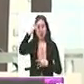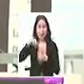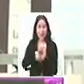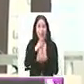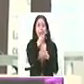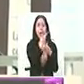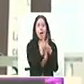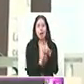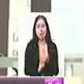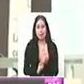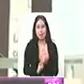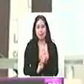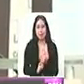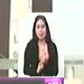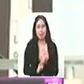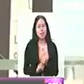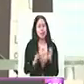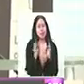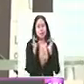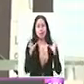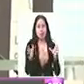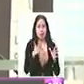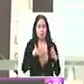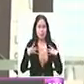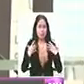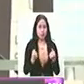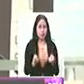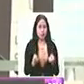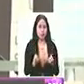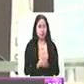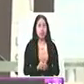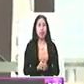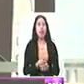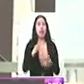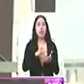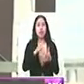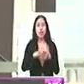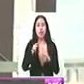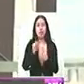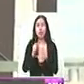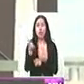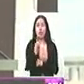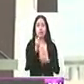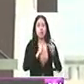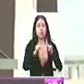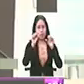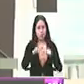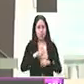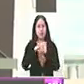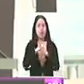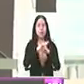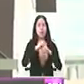máximo cuidado para no vivir lo que se llama una reinfección. Y aquellas